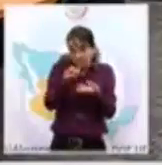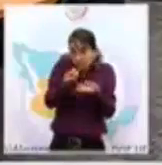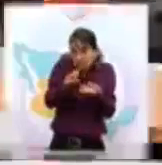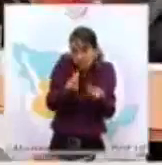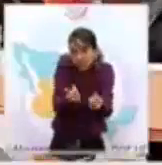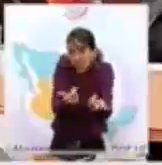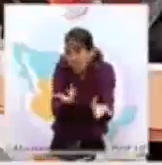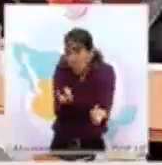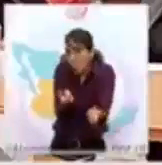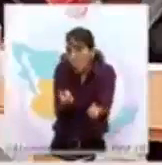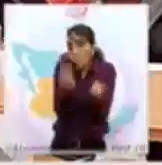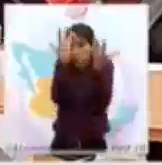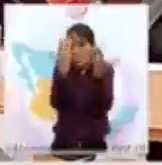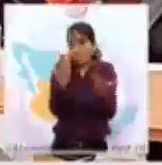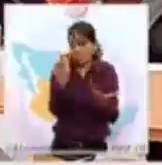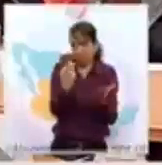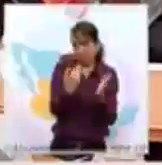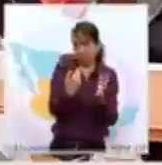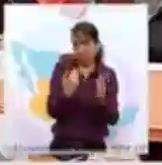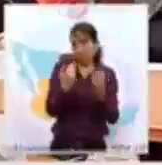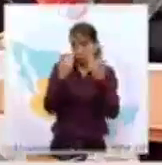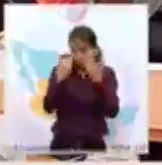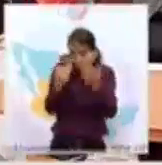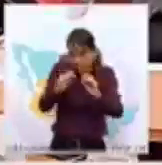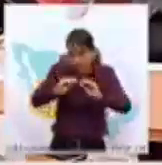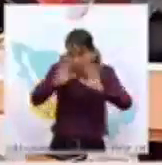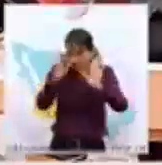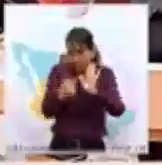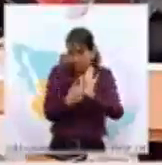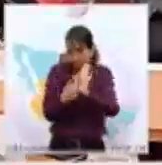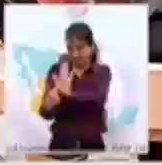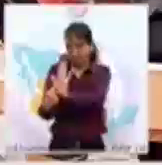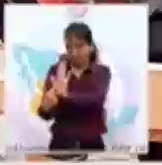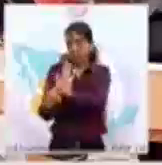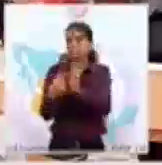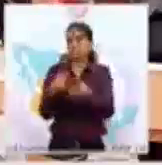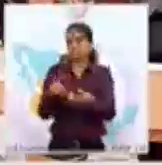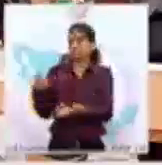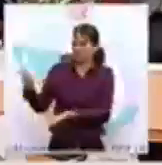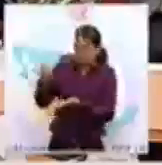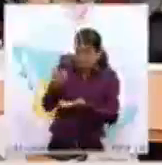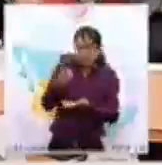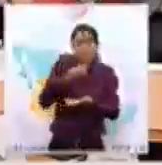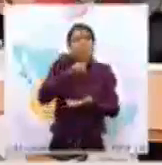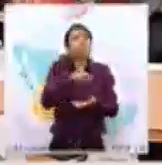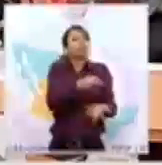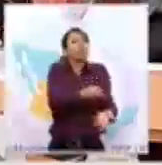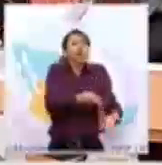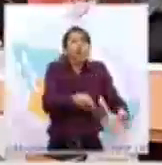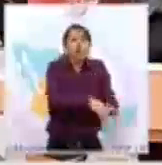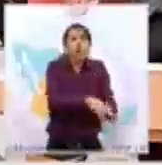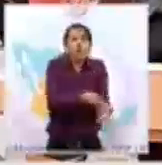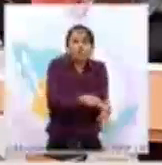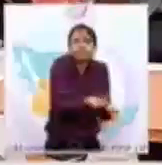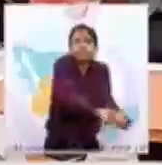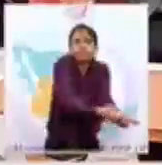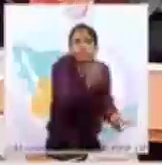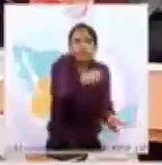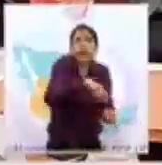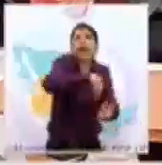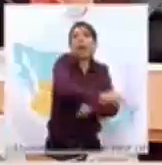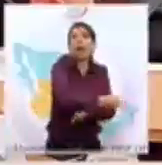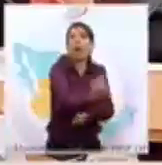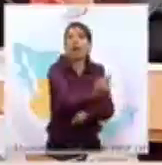la educación, cuánto estamos gastando en la cultura y cómo lo estamos gastando. Y el tercero tiene que ver con visibilizar muchas